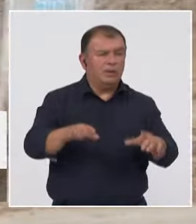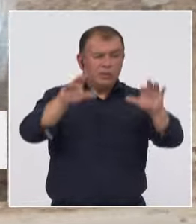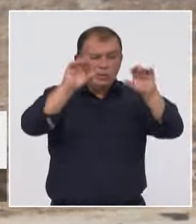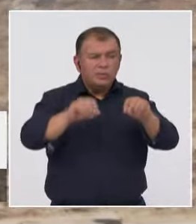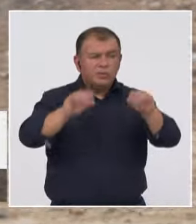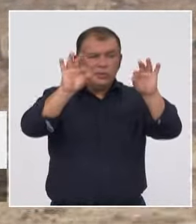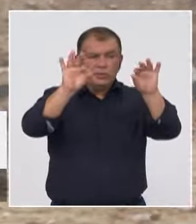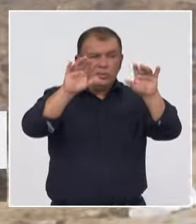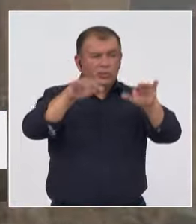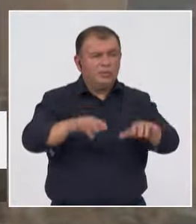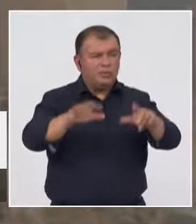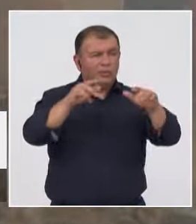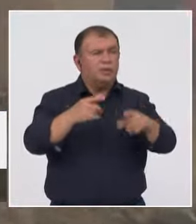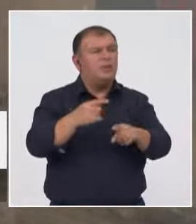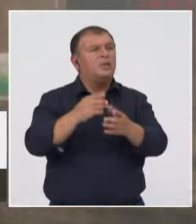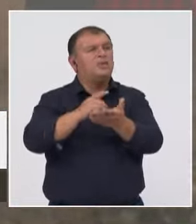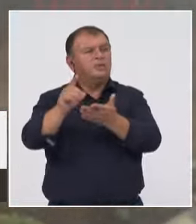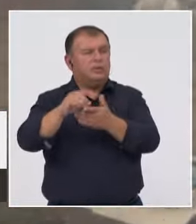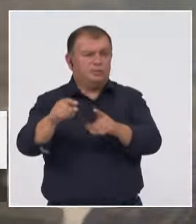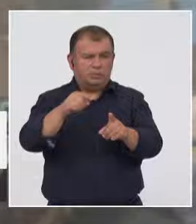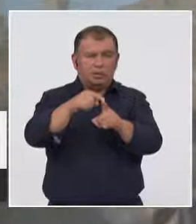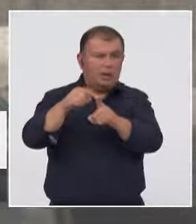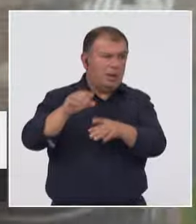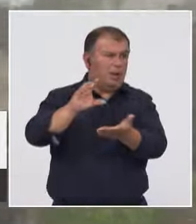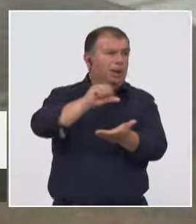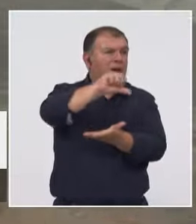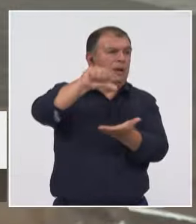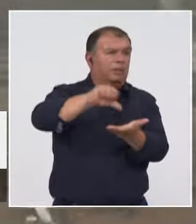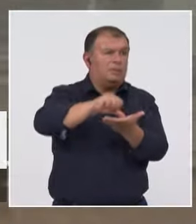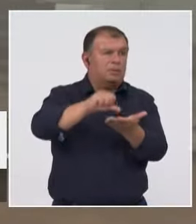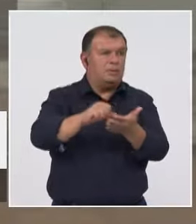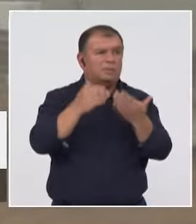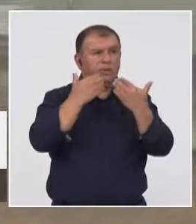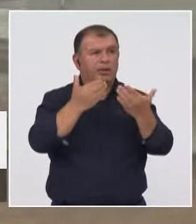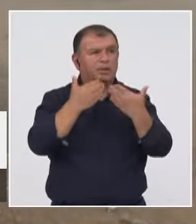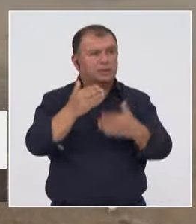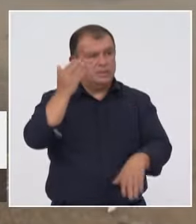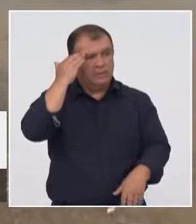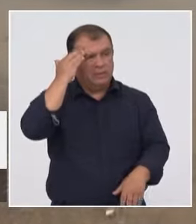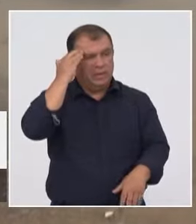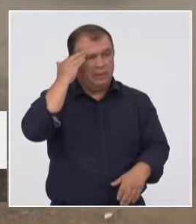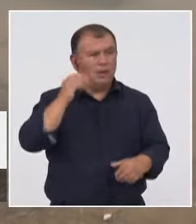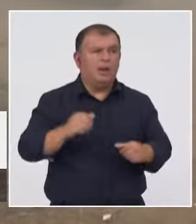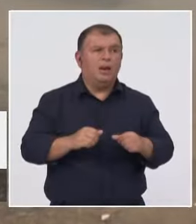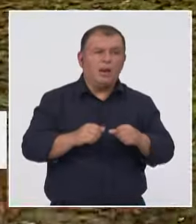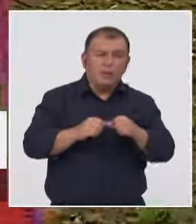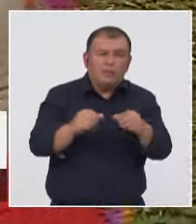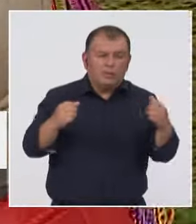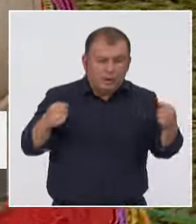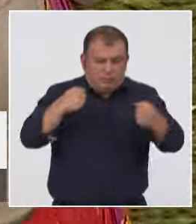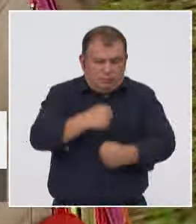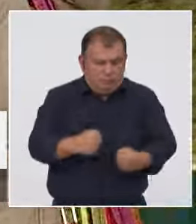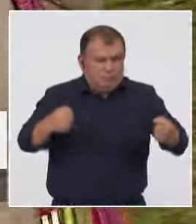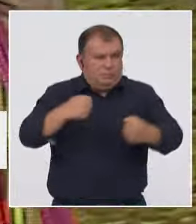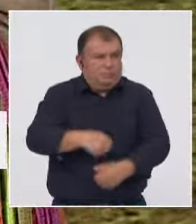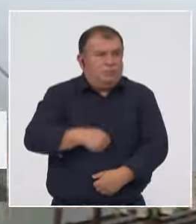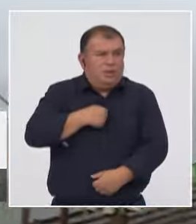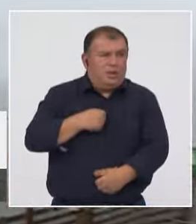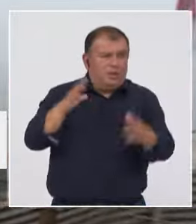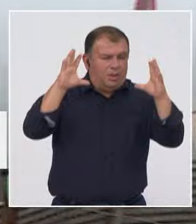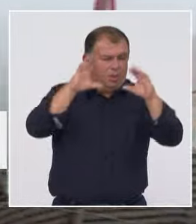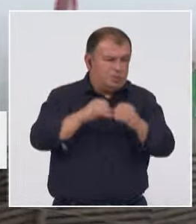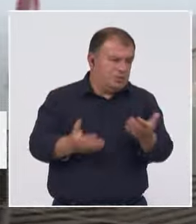llovizna. En distritos puntuales de la capital, ¿no? Bien, muchísimas gracias. Entonces ya saben, a seguir abrigándonos porque esta